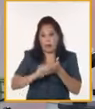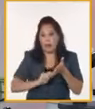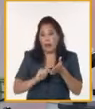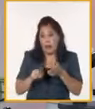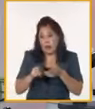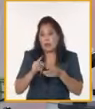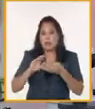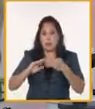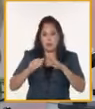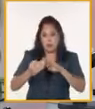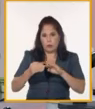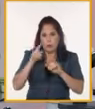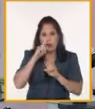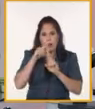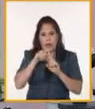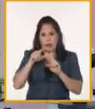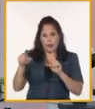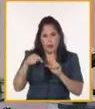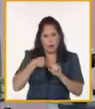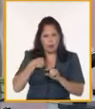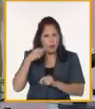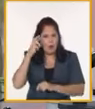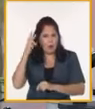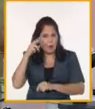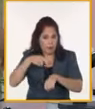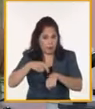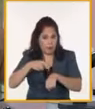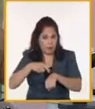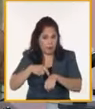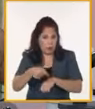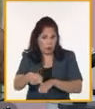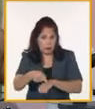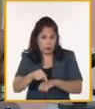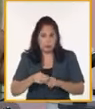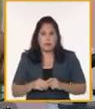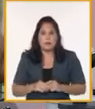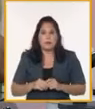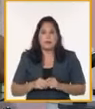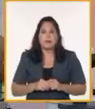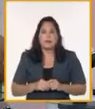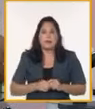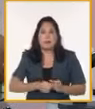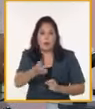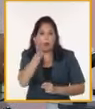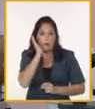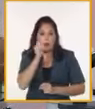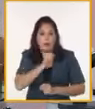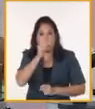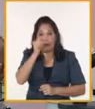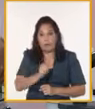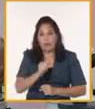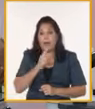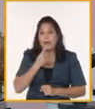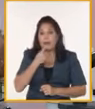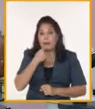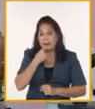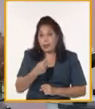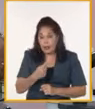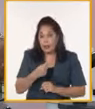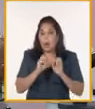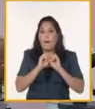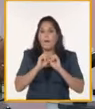popular y ahora yo quiero que recordemos otro momento que es muy reciente cuando en conferencia de prensa se anunció ya la